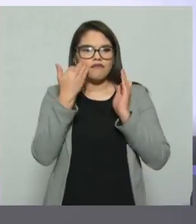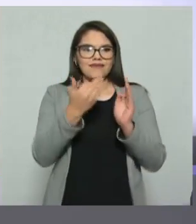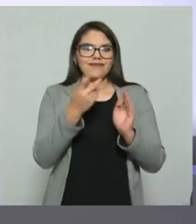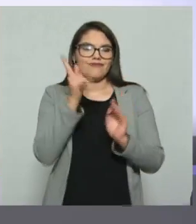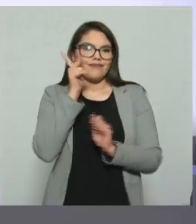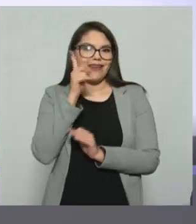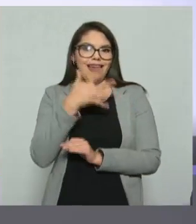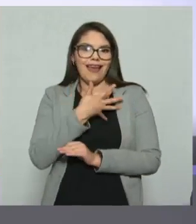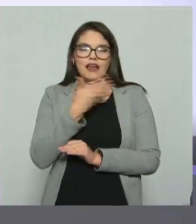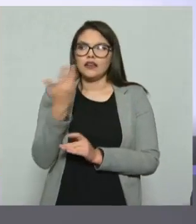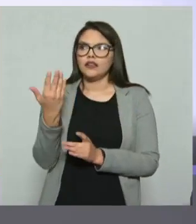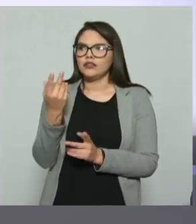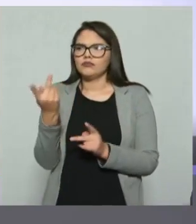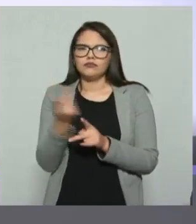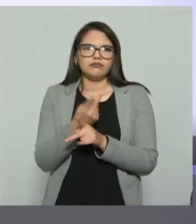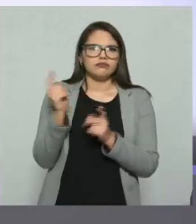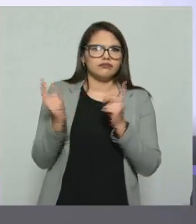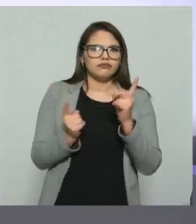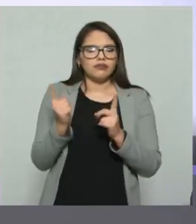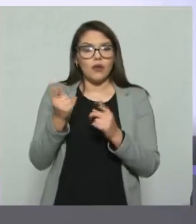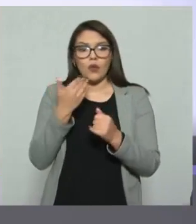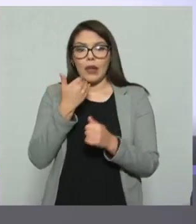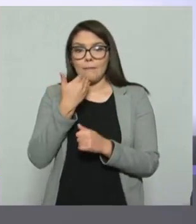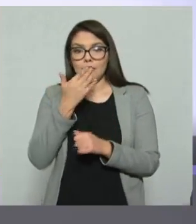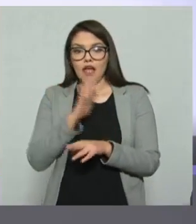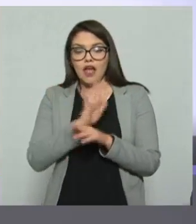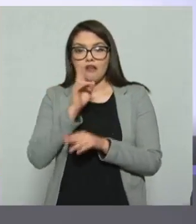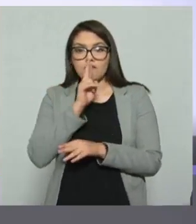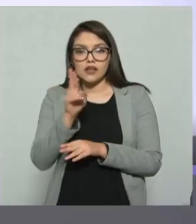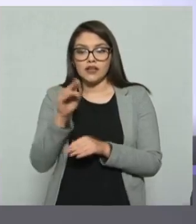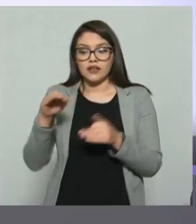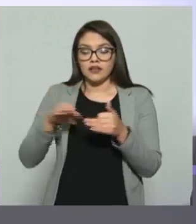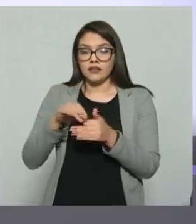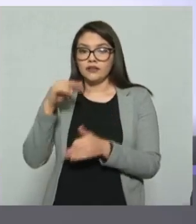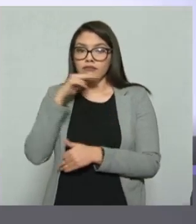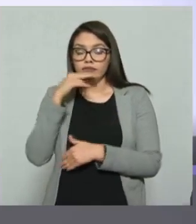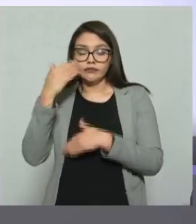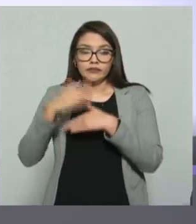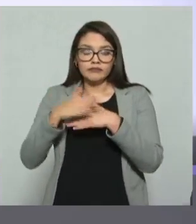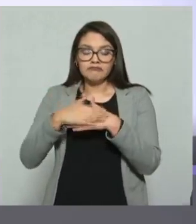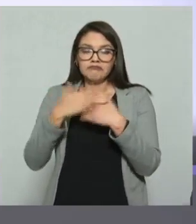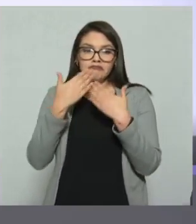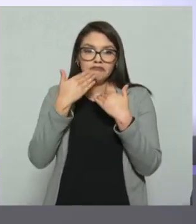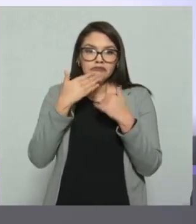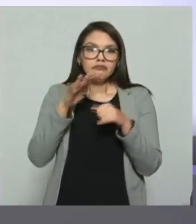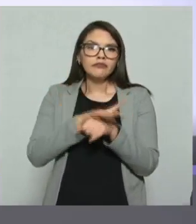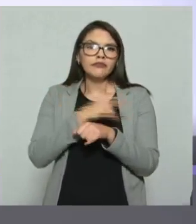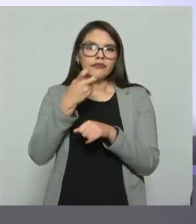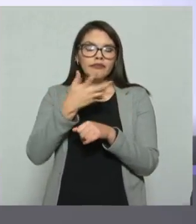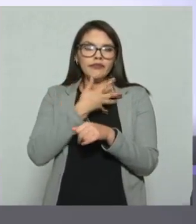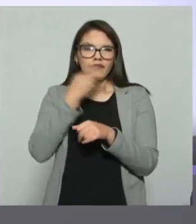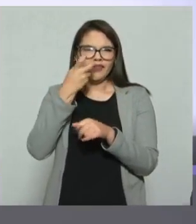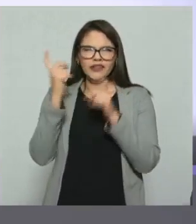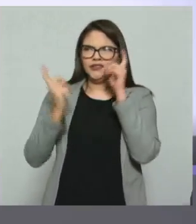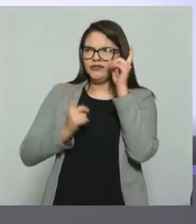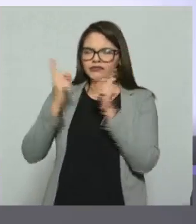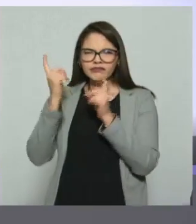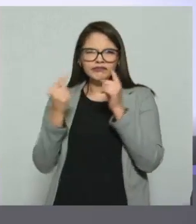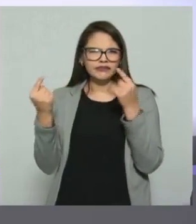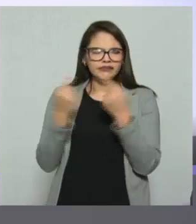No hay un resultado, digamos, a corto plazo y por eso es lo que se causa esta controversia.